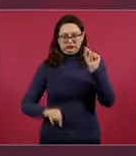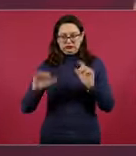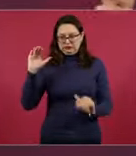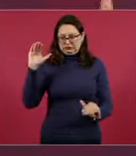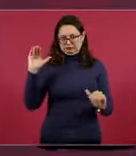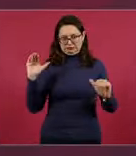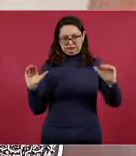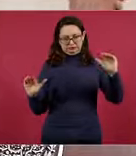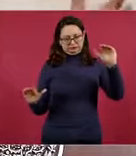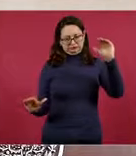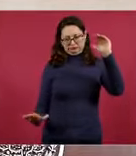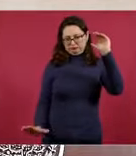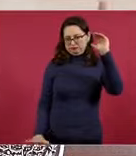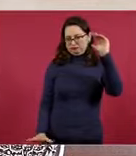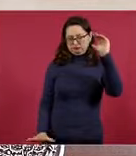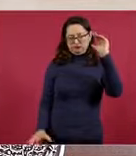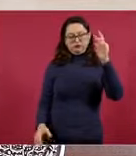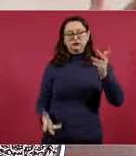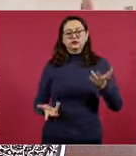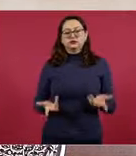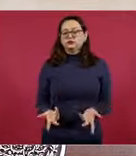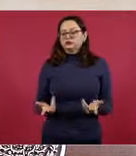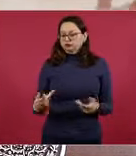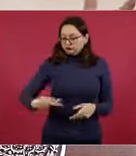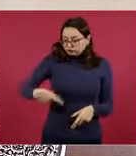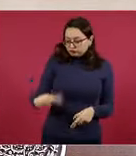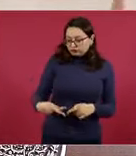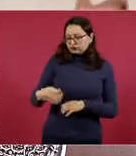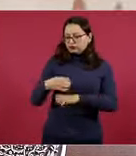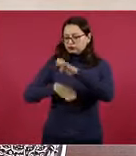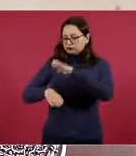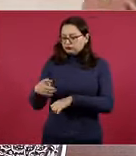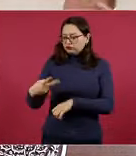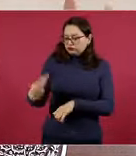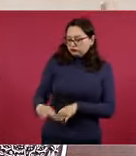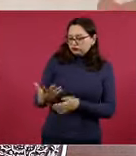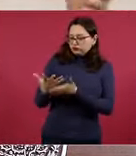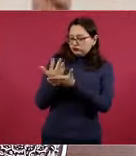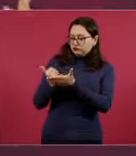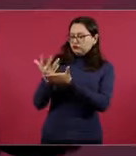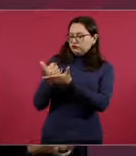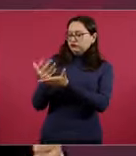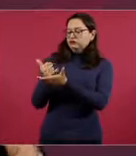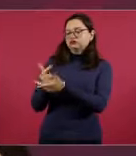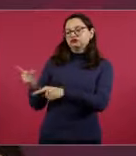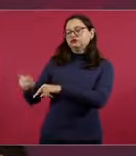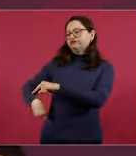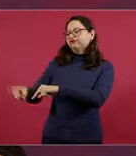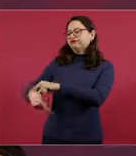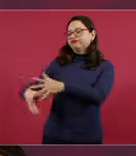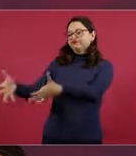entregar los bienes de la nación, los bienes del pueblo de México, a sus allegados